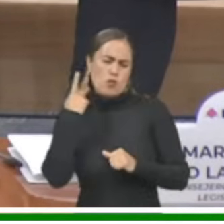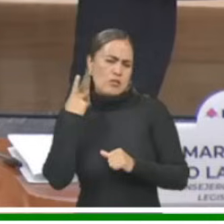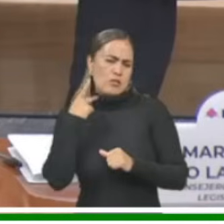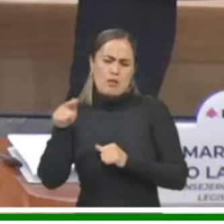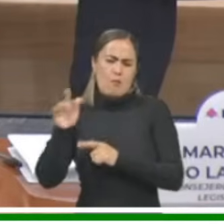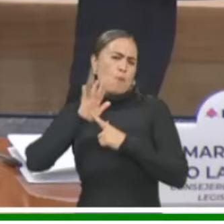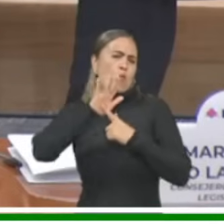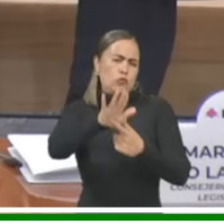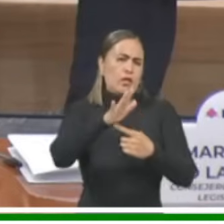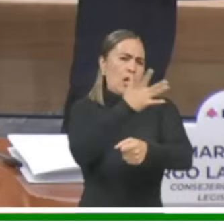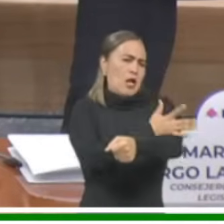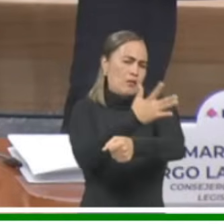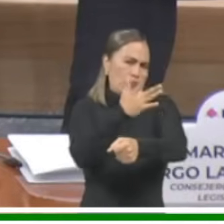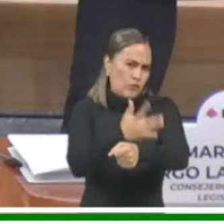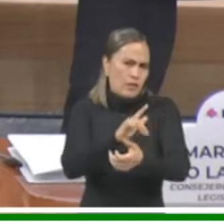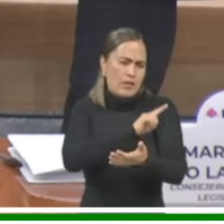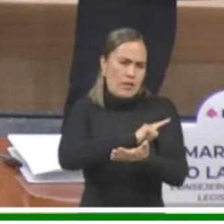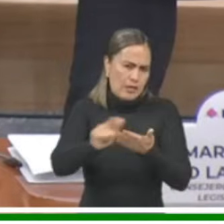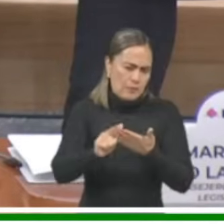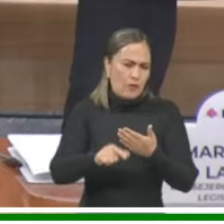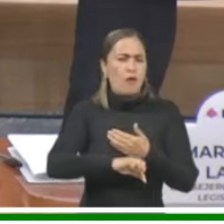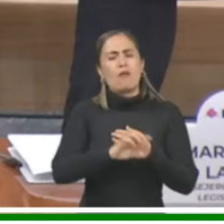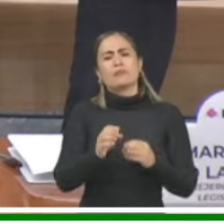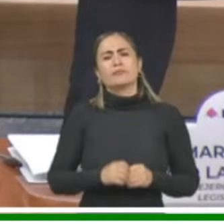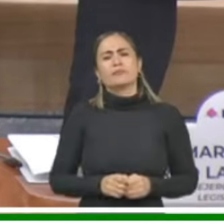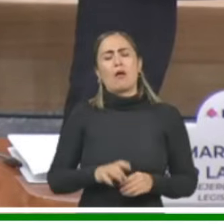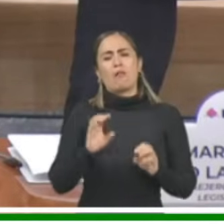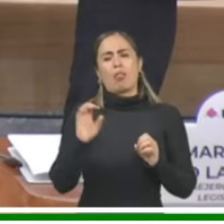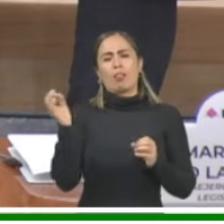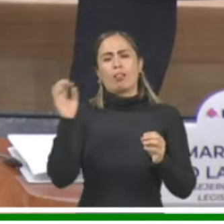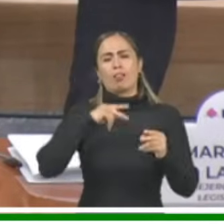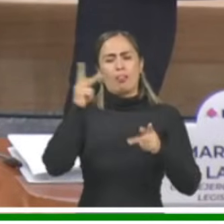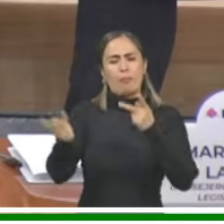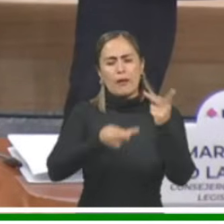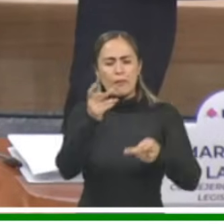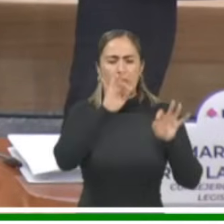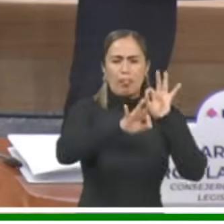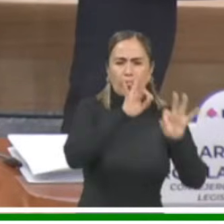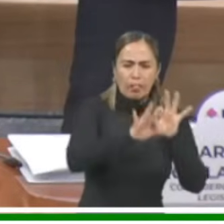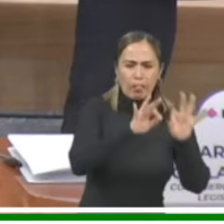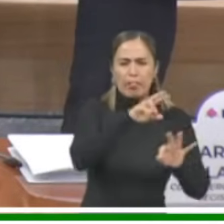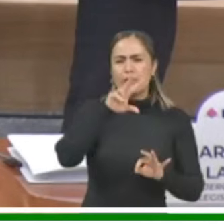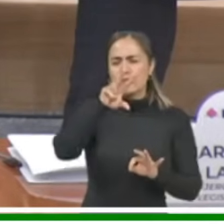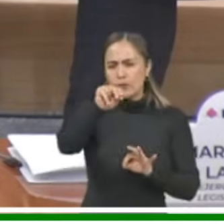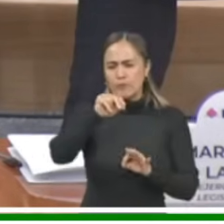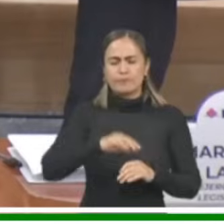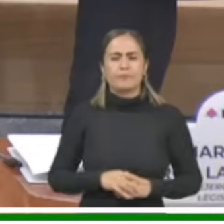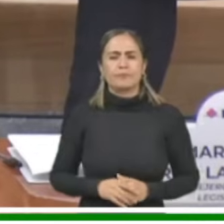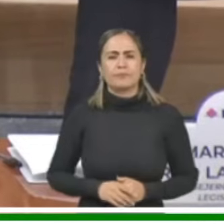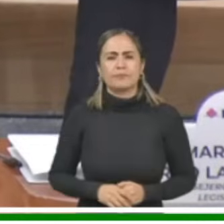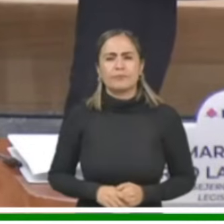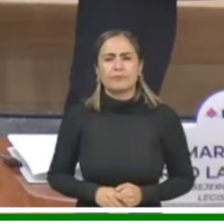utilicen como una forma de realizar propaganda simulada, proselitista simulada. Las directrices que